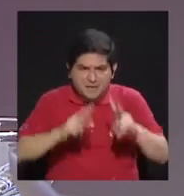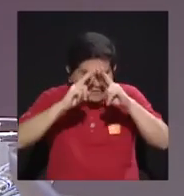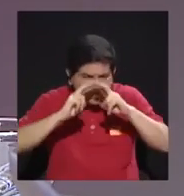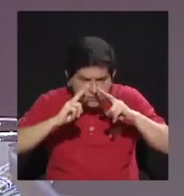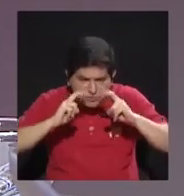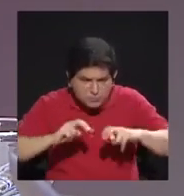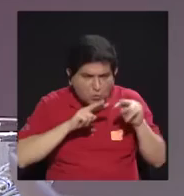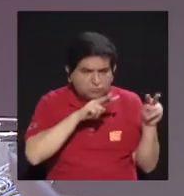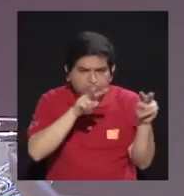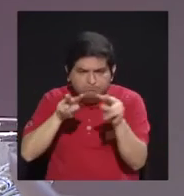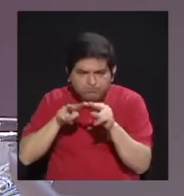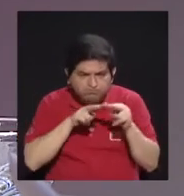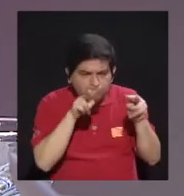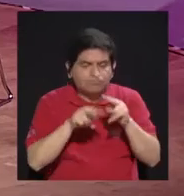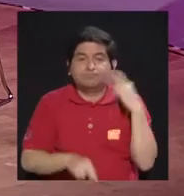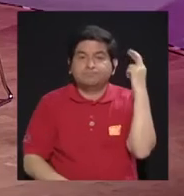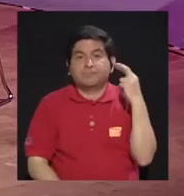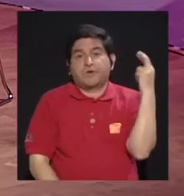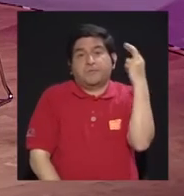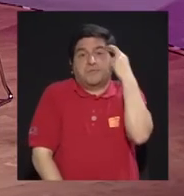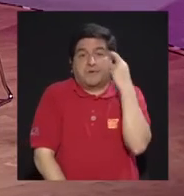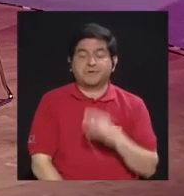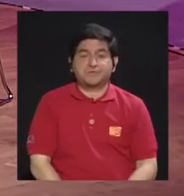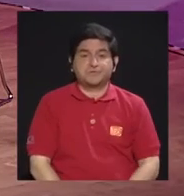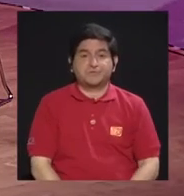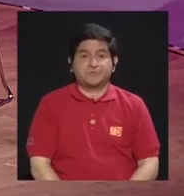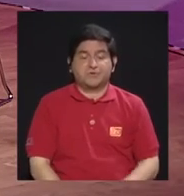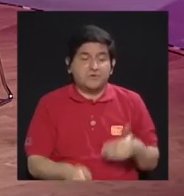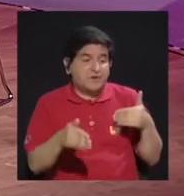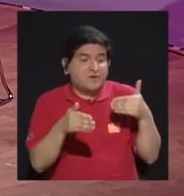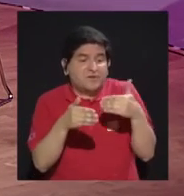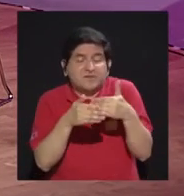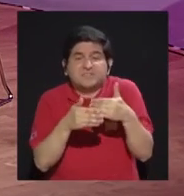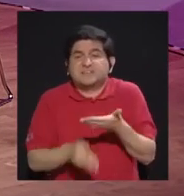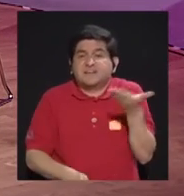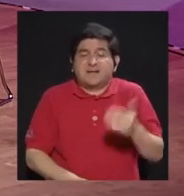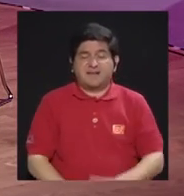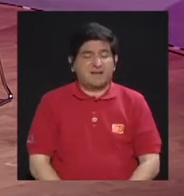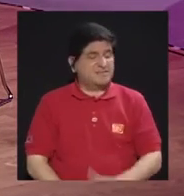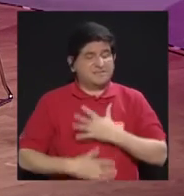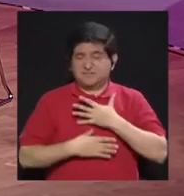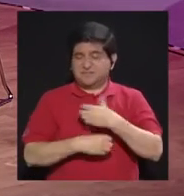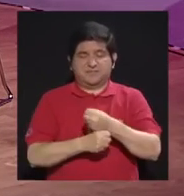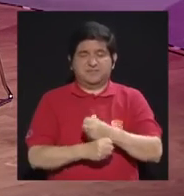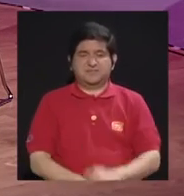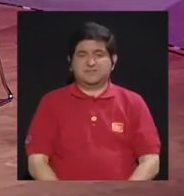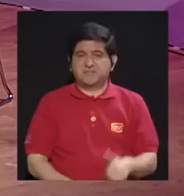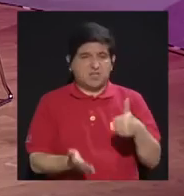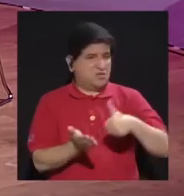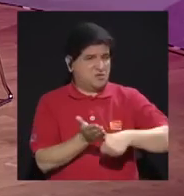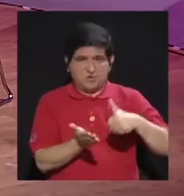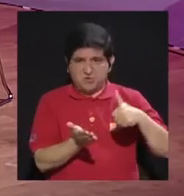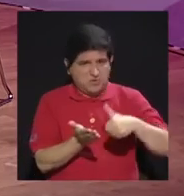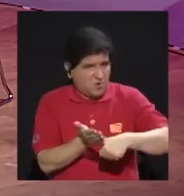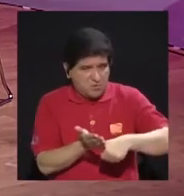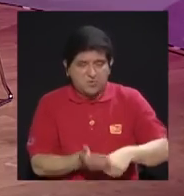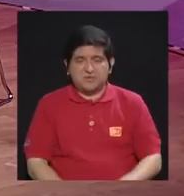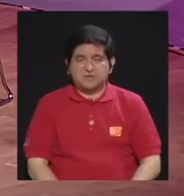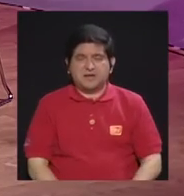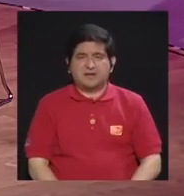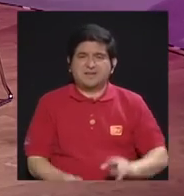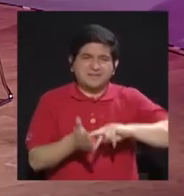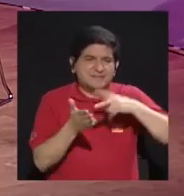de observación, y por lo tanto lo que se cierne es la desconfianza. El abstencionismo activo se refiere